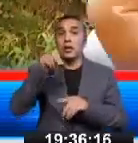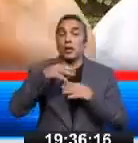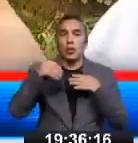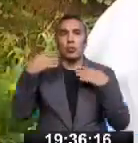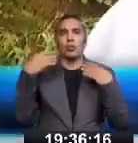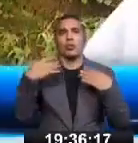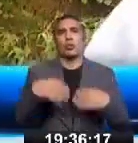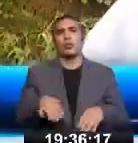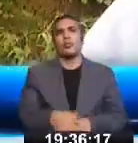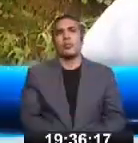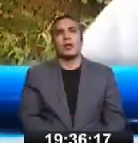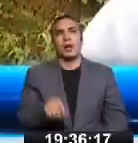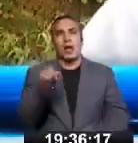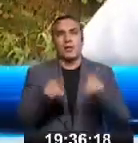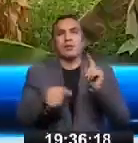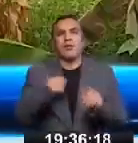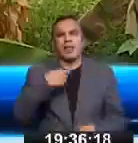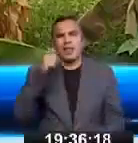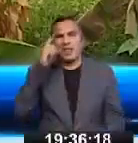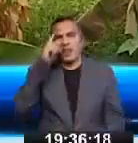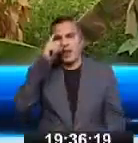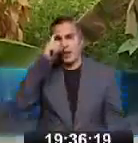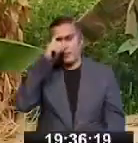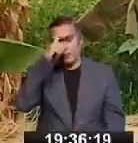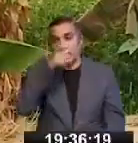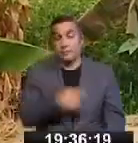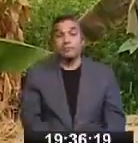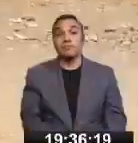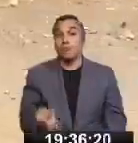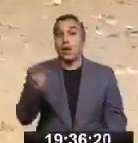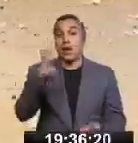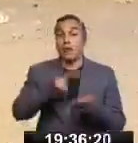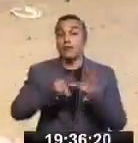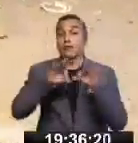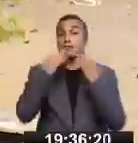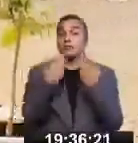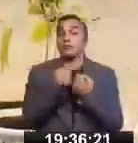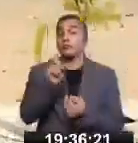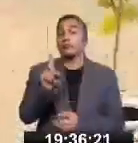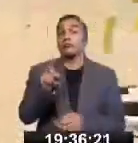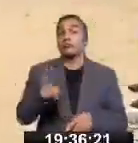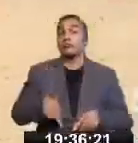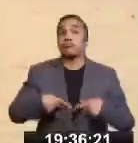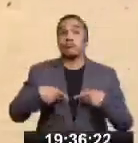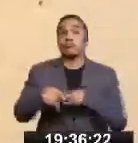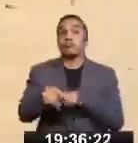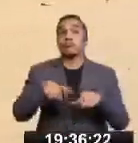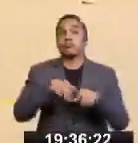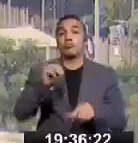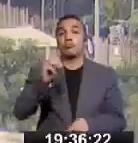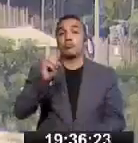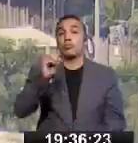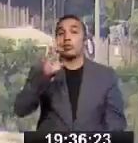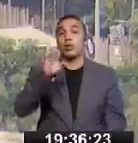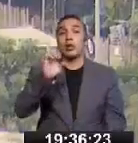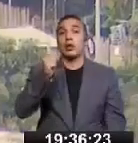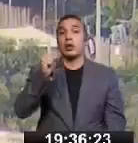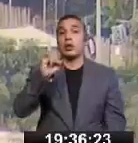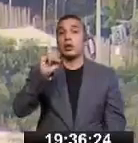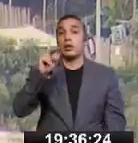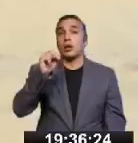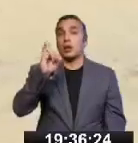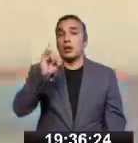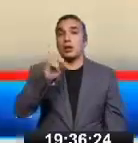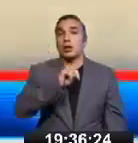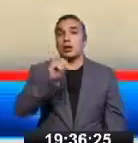y a veces se me hace difícil ambas familias residen en el amplio sector de monte sinaí en el noroeste de